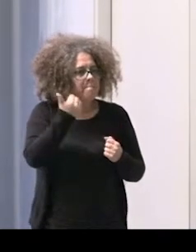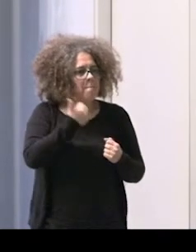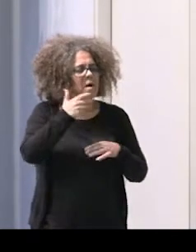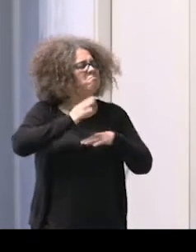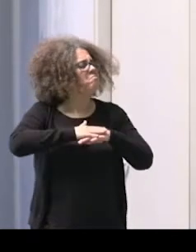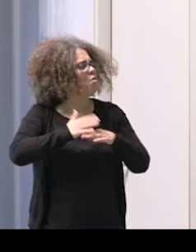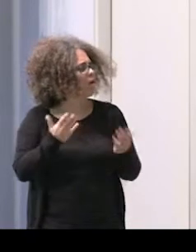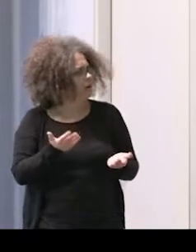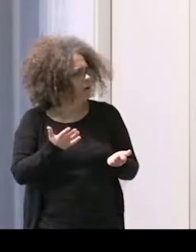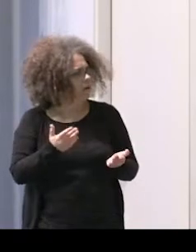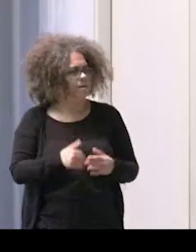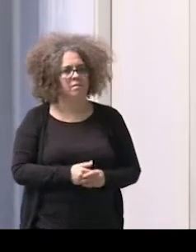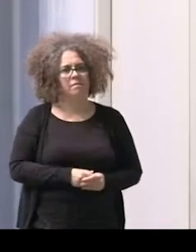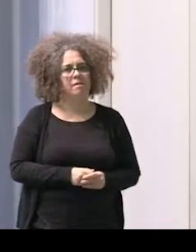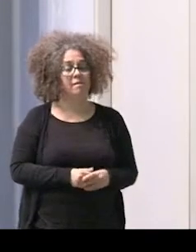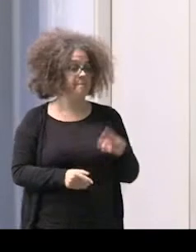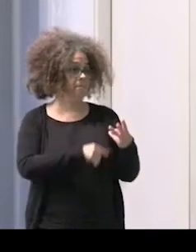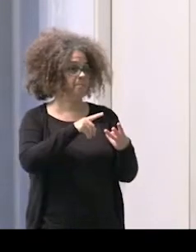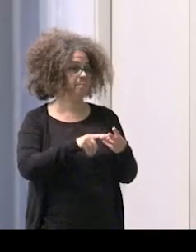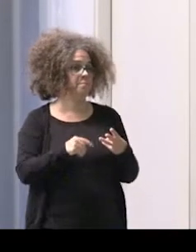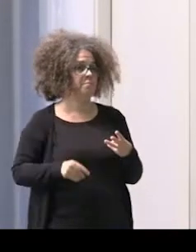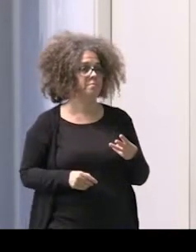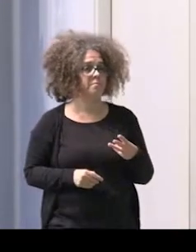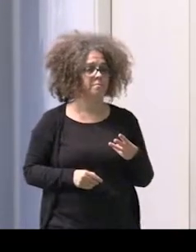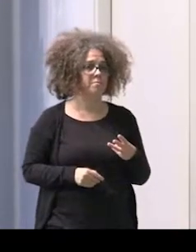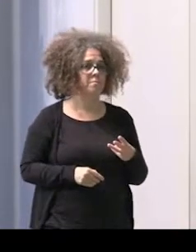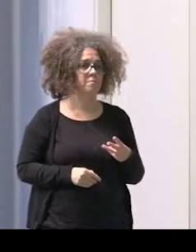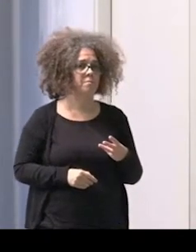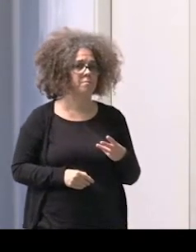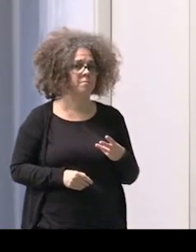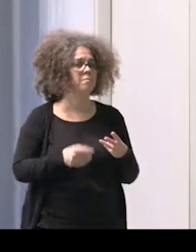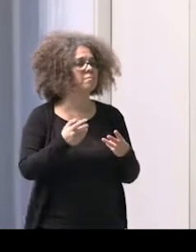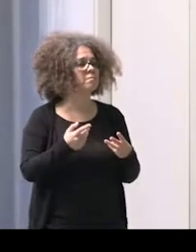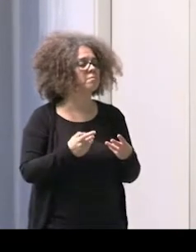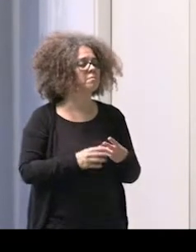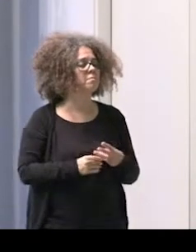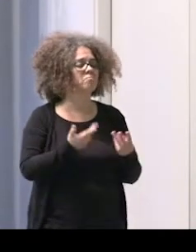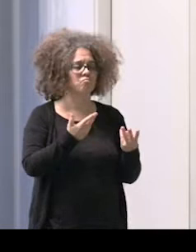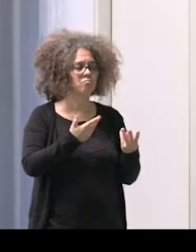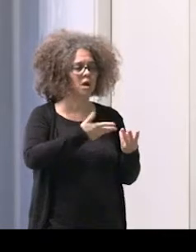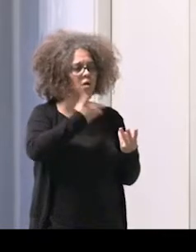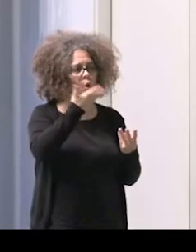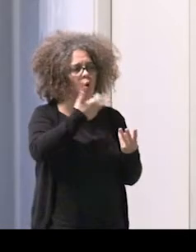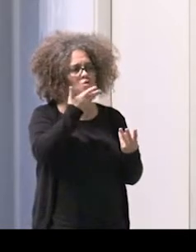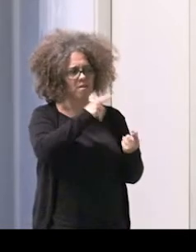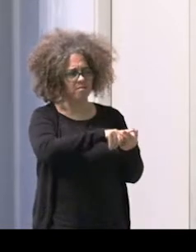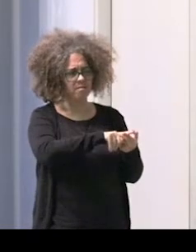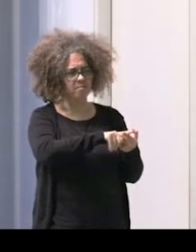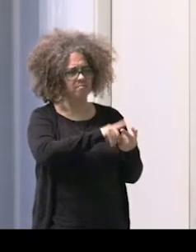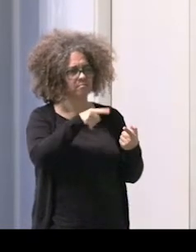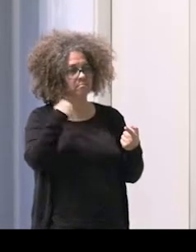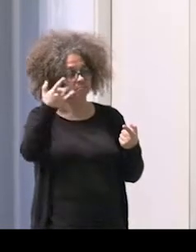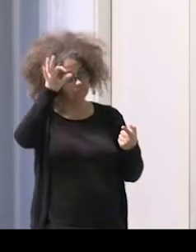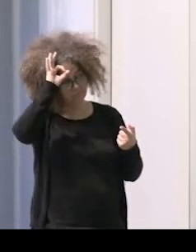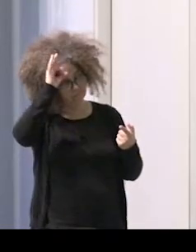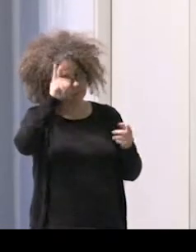vista práctico, muy importante, ¿podemos restaurar la robustez de las personas normoyentes, la tolerancia al ruido, a las personas que utilizan